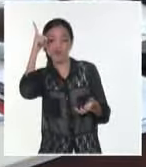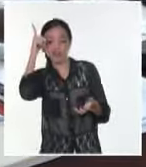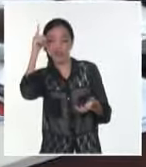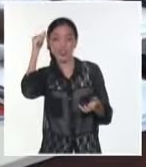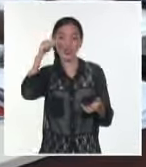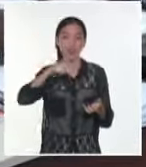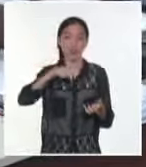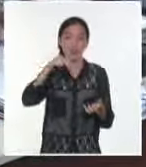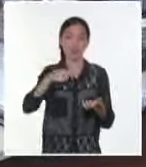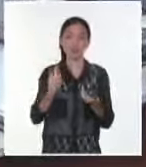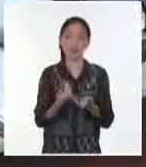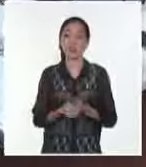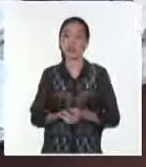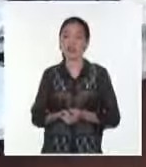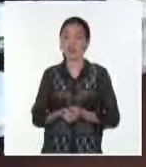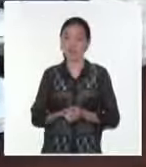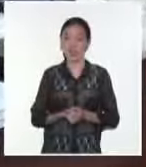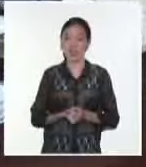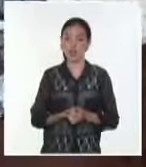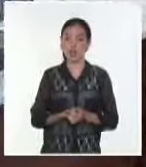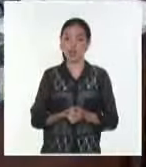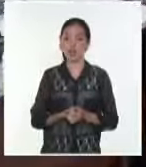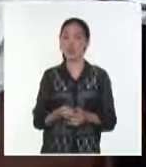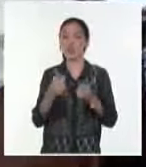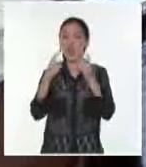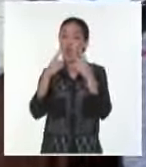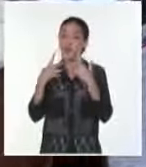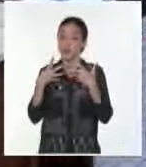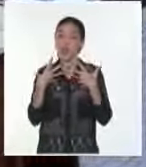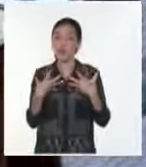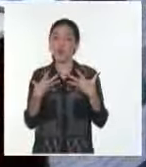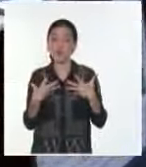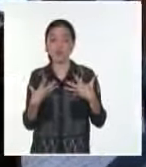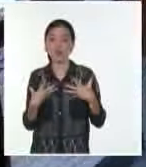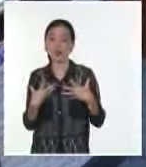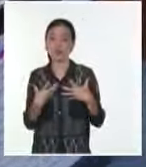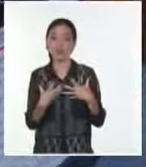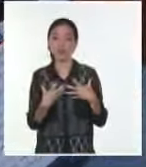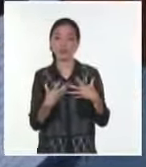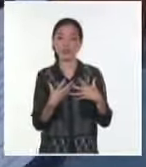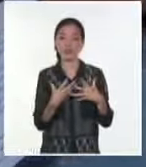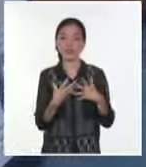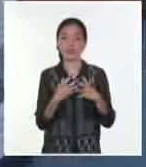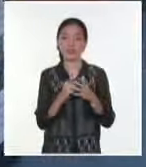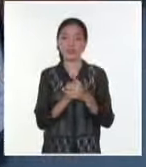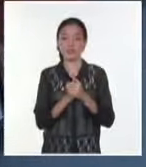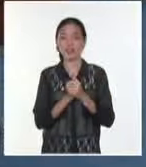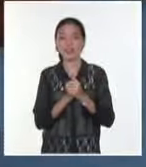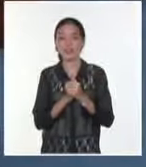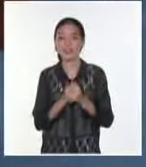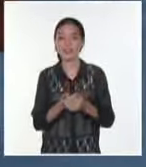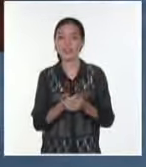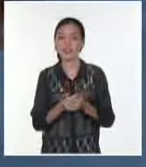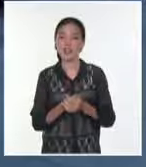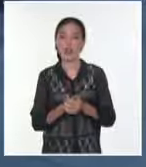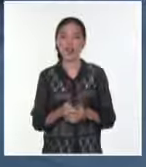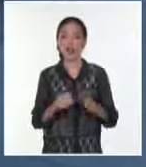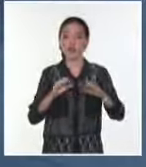convertirse en un movimiento popular. Acerca de la contribución de las Fuerzas Armadas Revolucionarias y el MININT, habló el secretario de